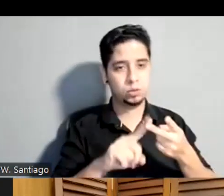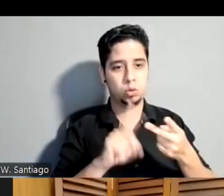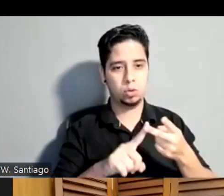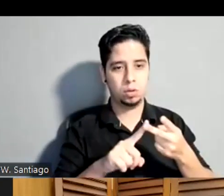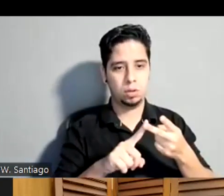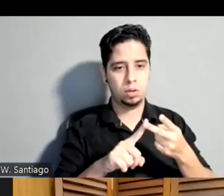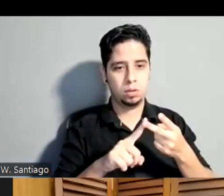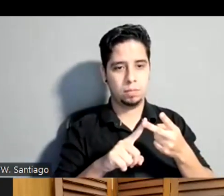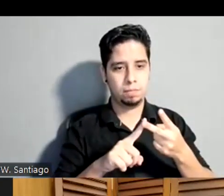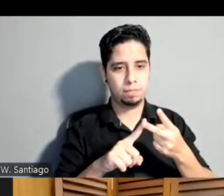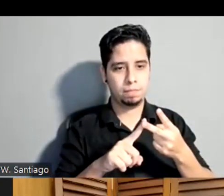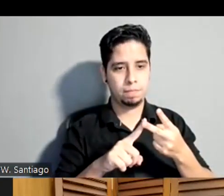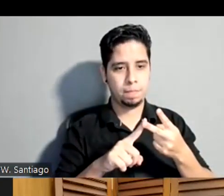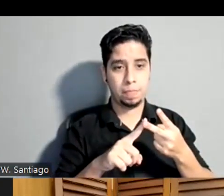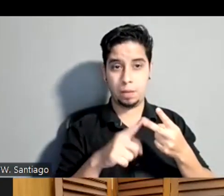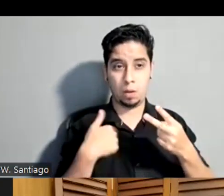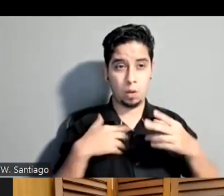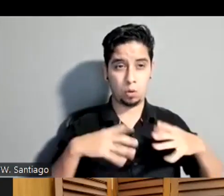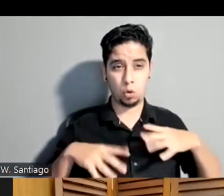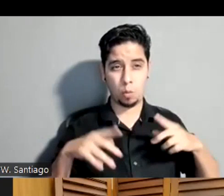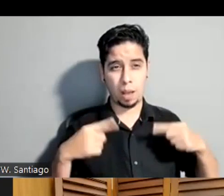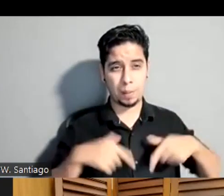con poca ropa en escena.